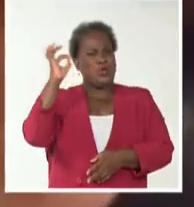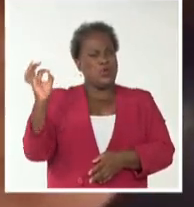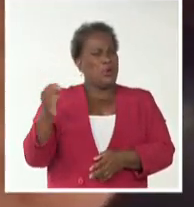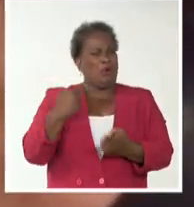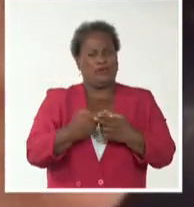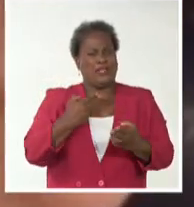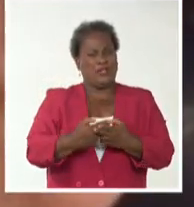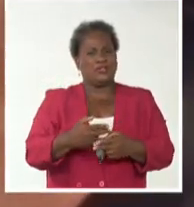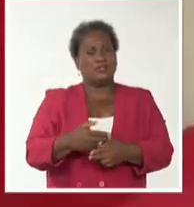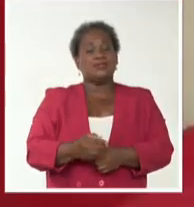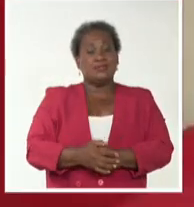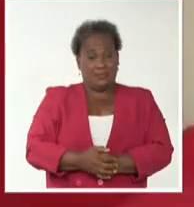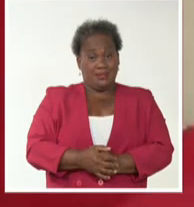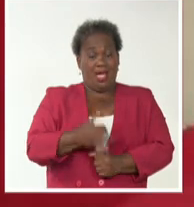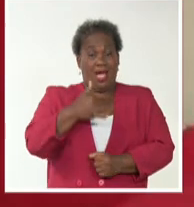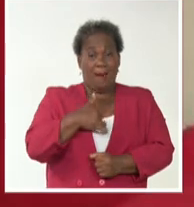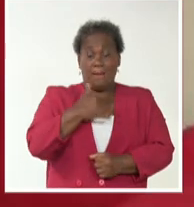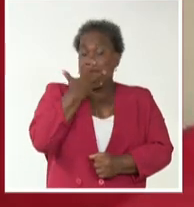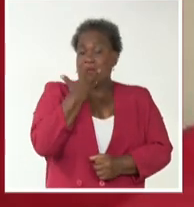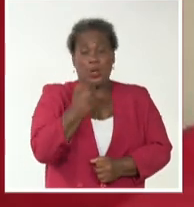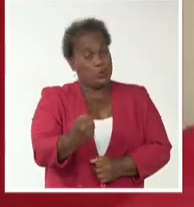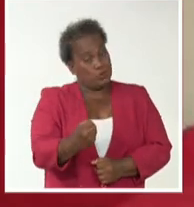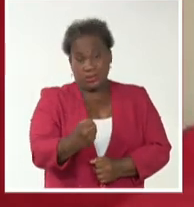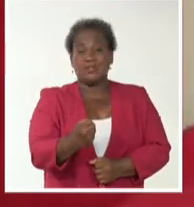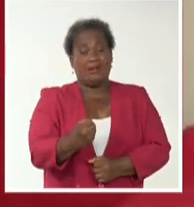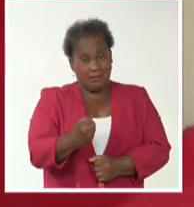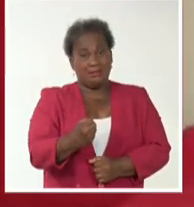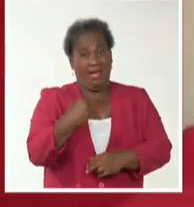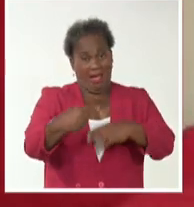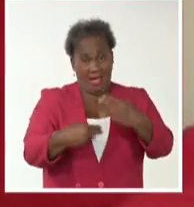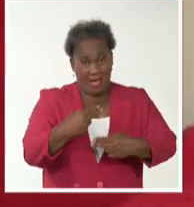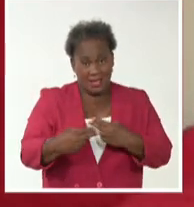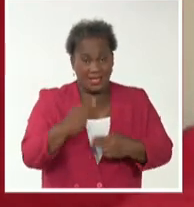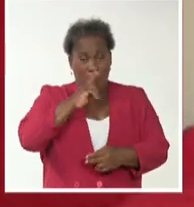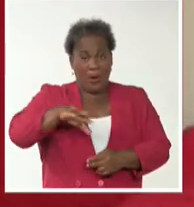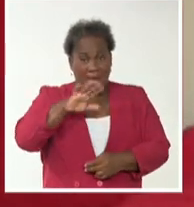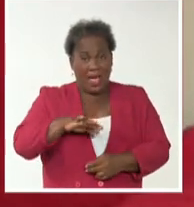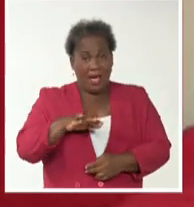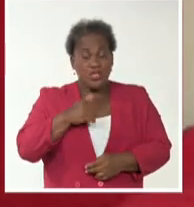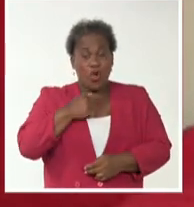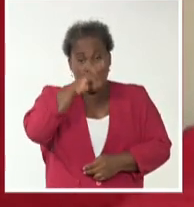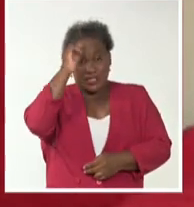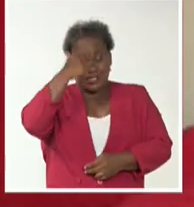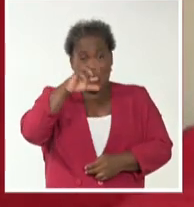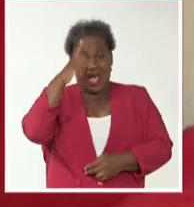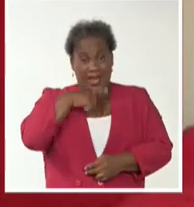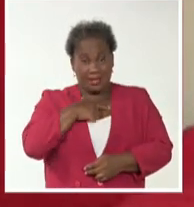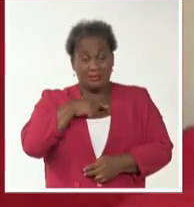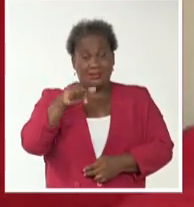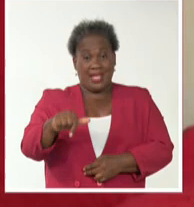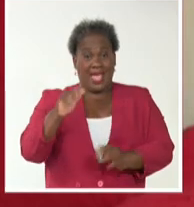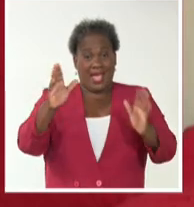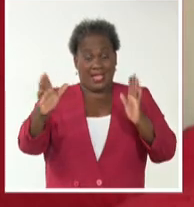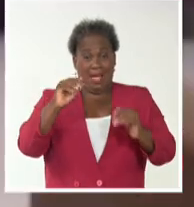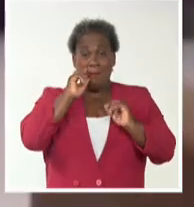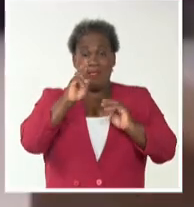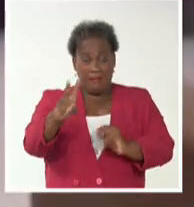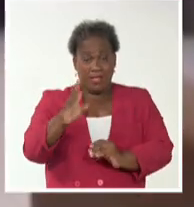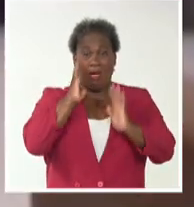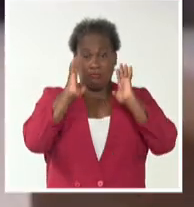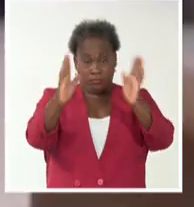gustado muchísimo y yo me alegro doblemente, porque me parece que a esta etapa de la vida hay que dedicarle una especial